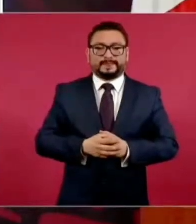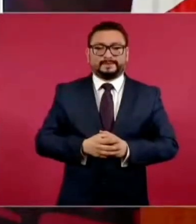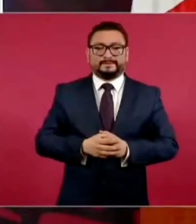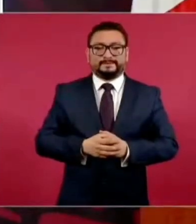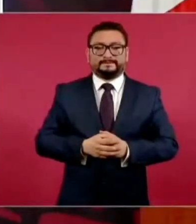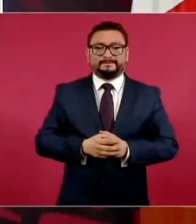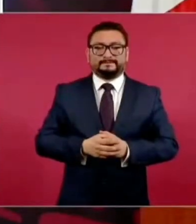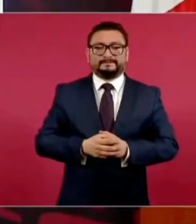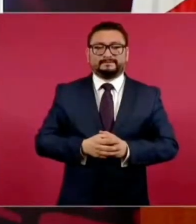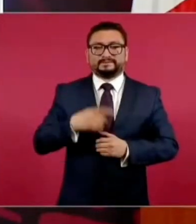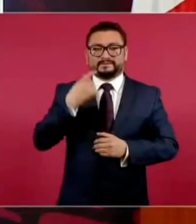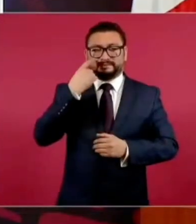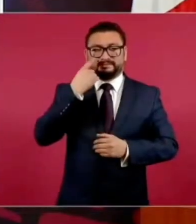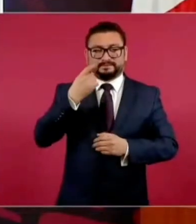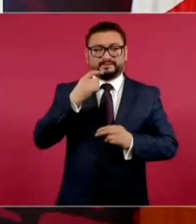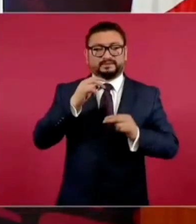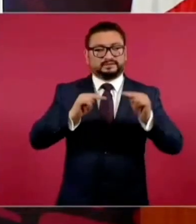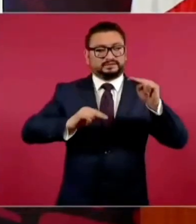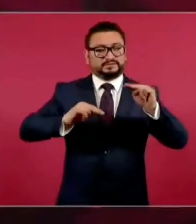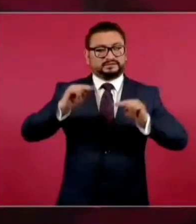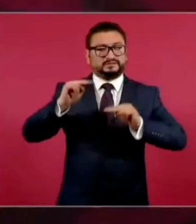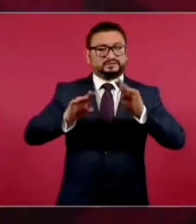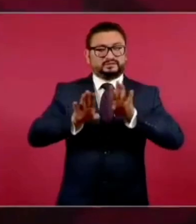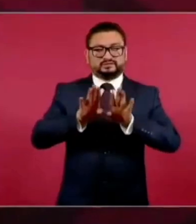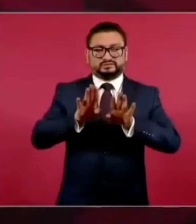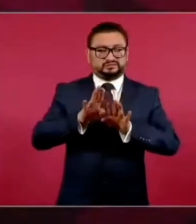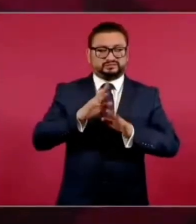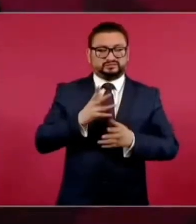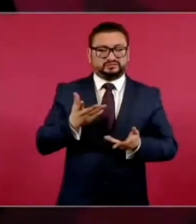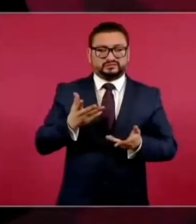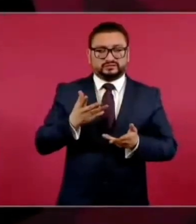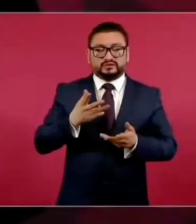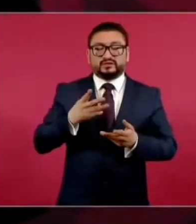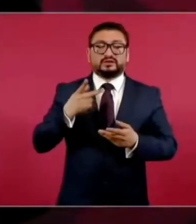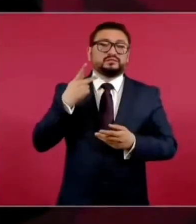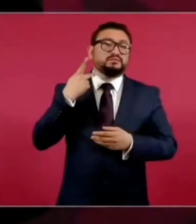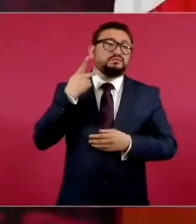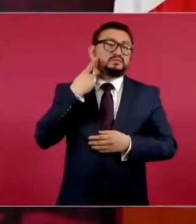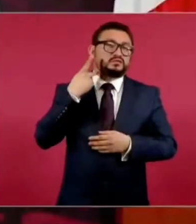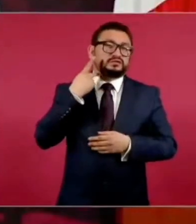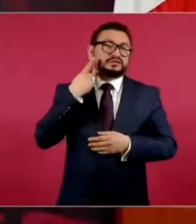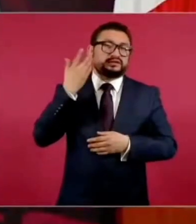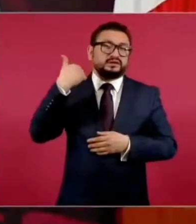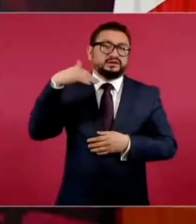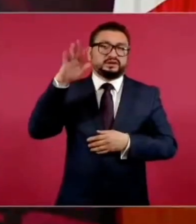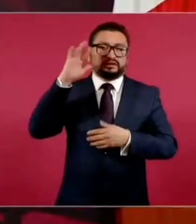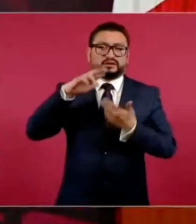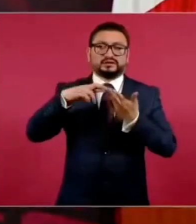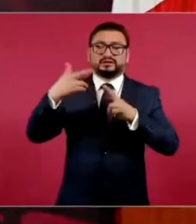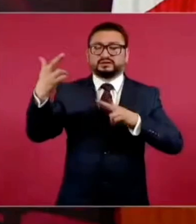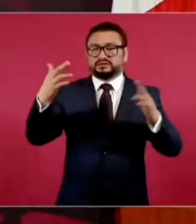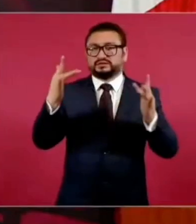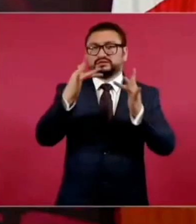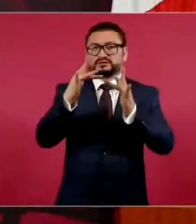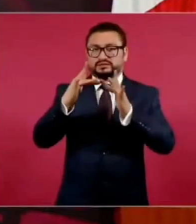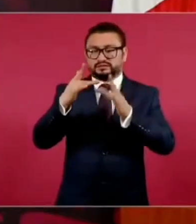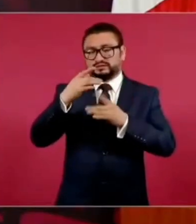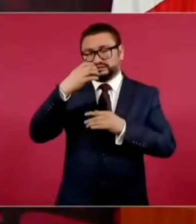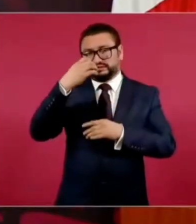el nivel de indignidad de la política exterior en ese entonces.